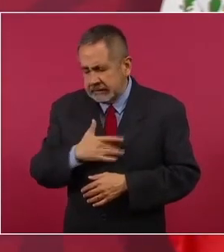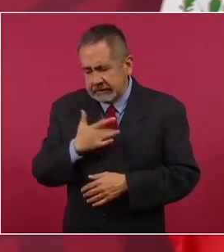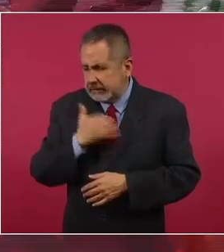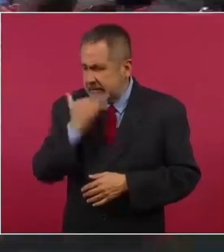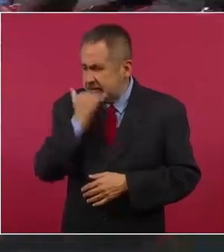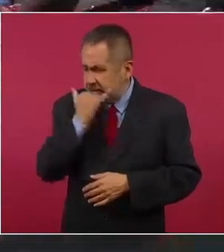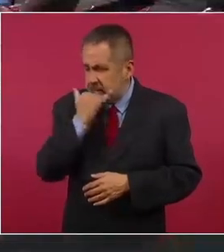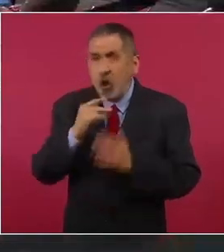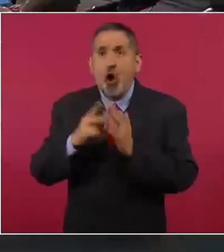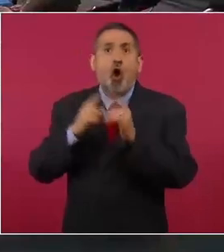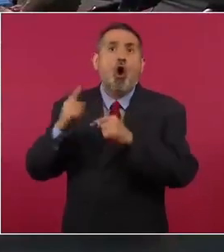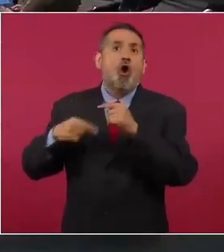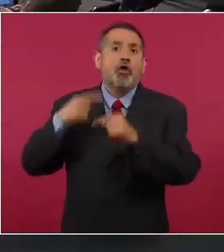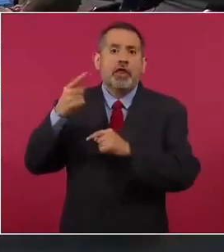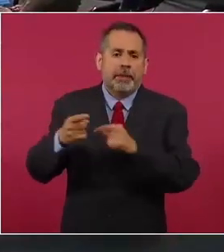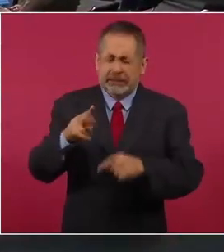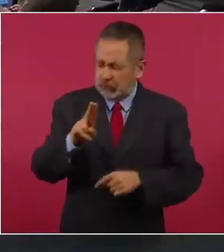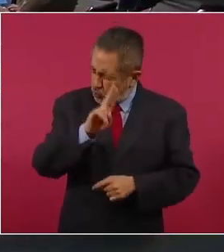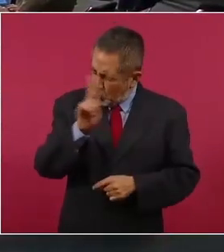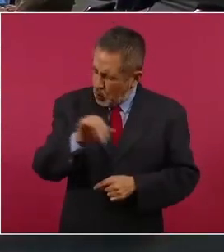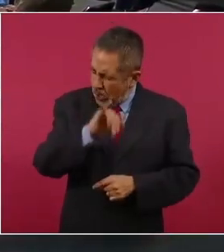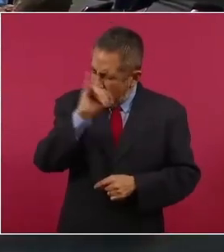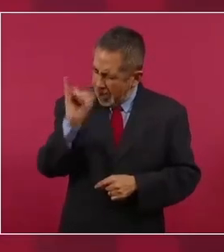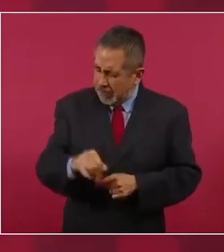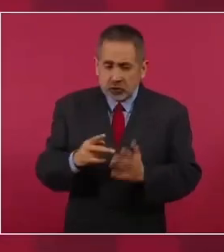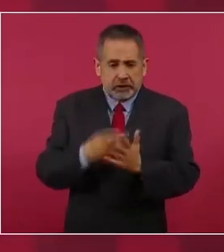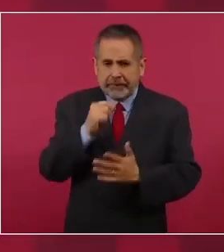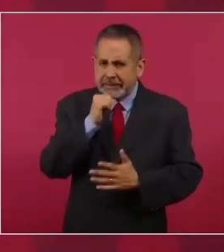para la no repetición nunca más